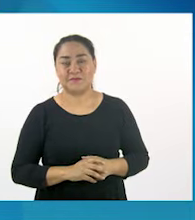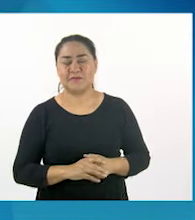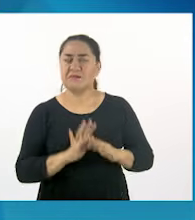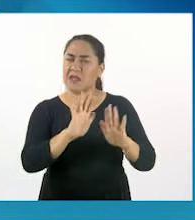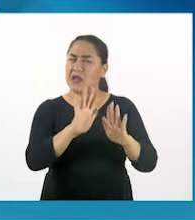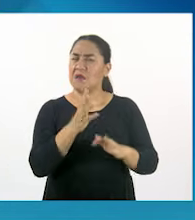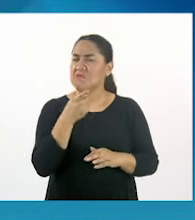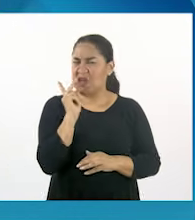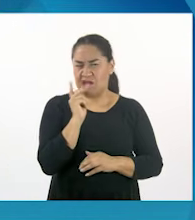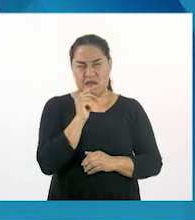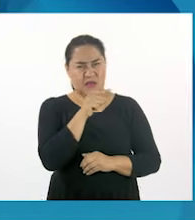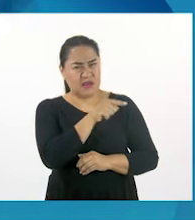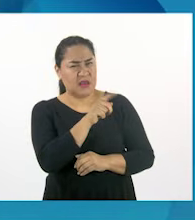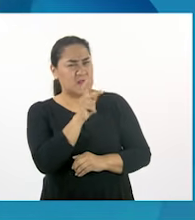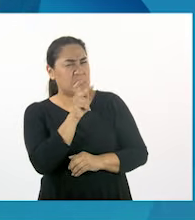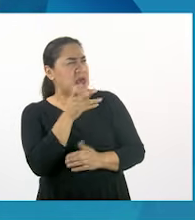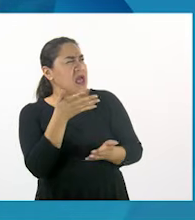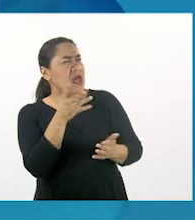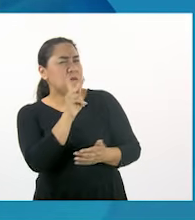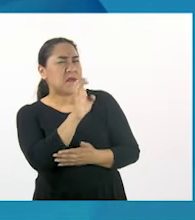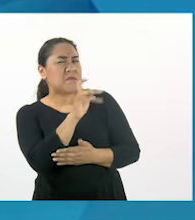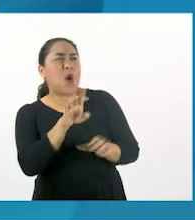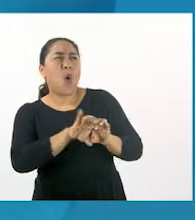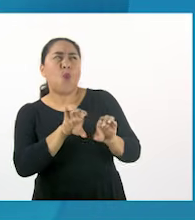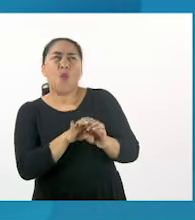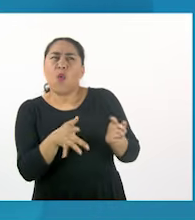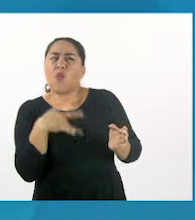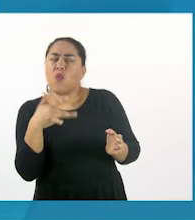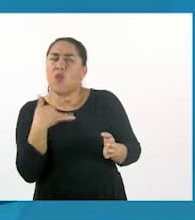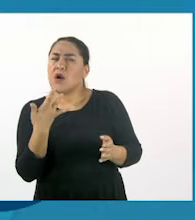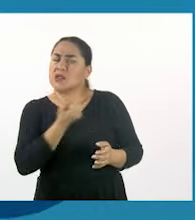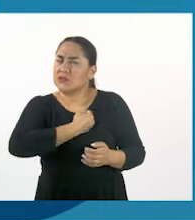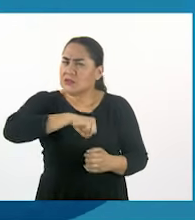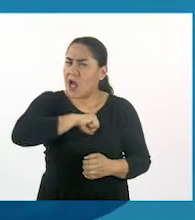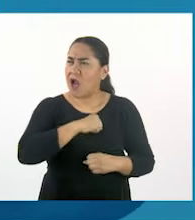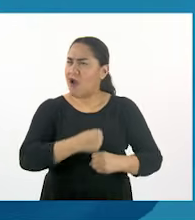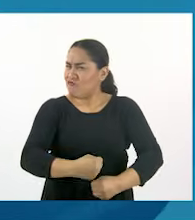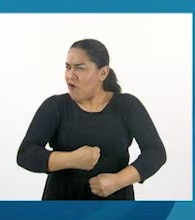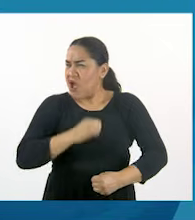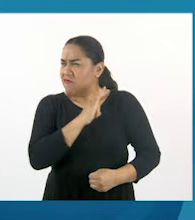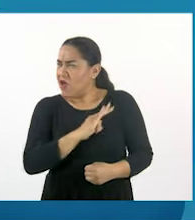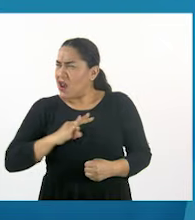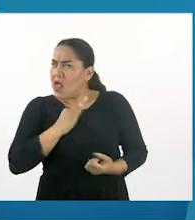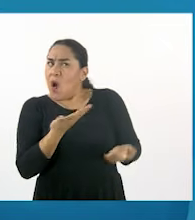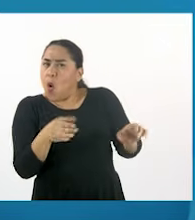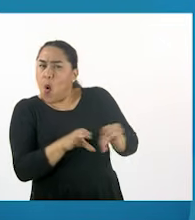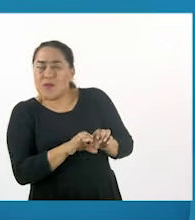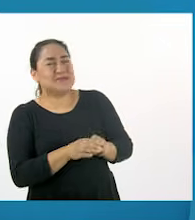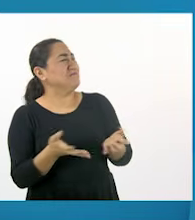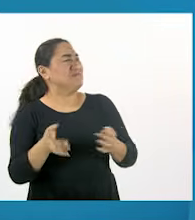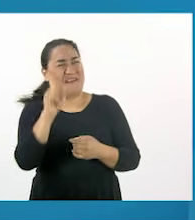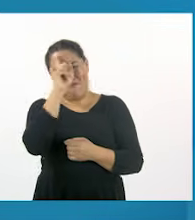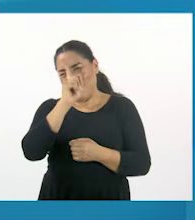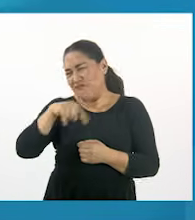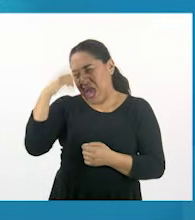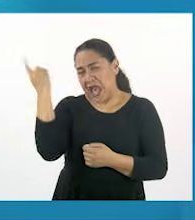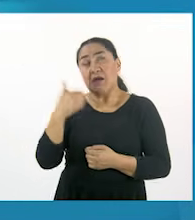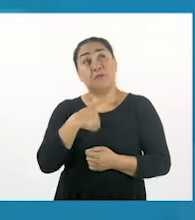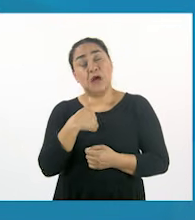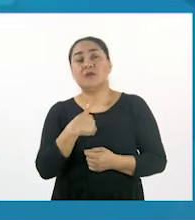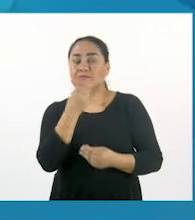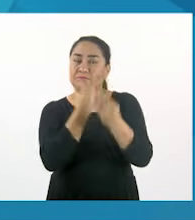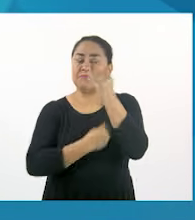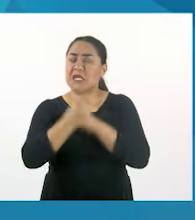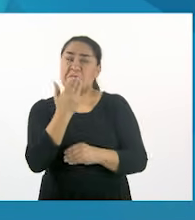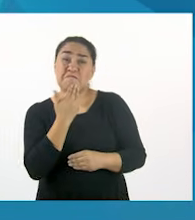Pero, ¿cómo le hace Pepe para estar tan sano, fuerte y feliz? ¡Másil! Yo siempre como bien